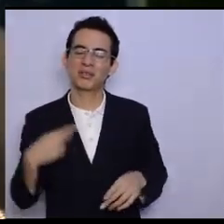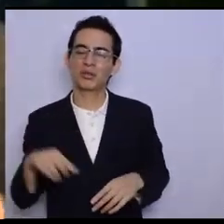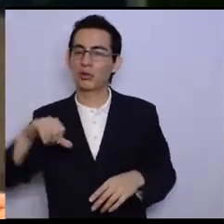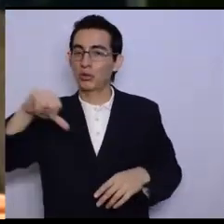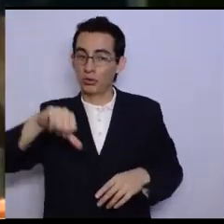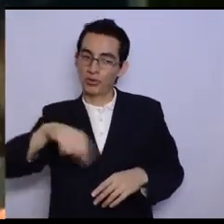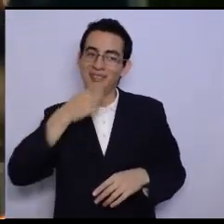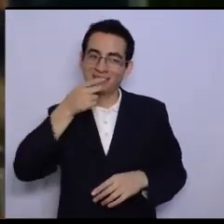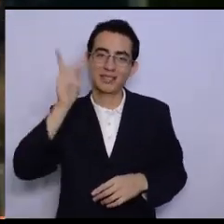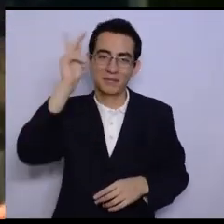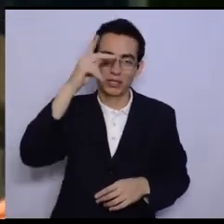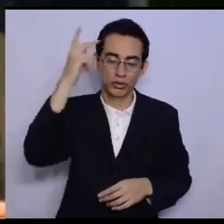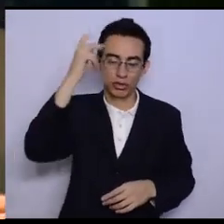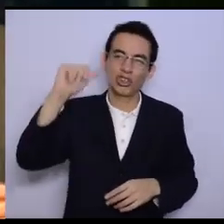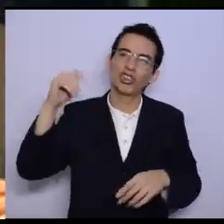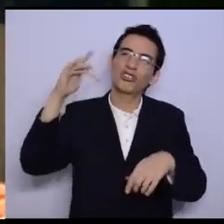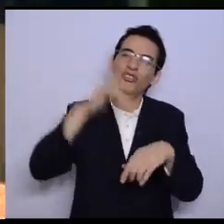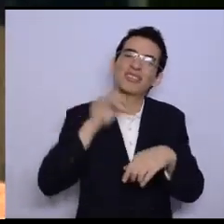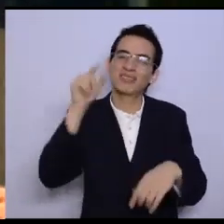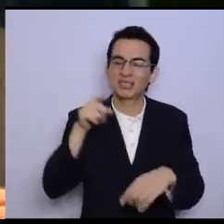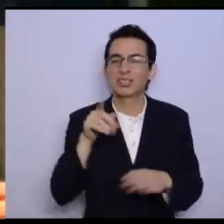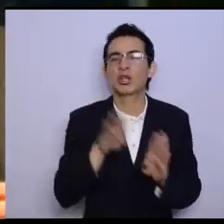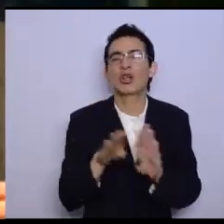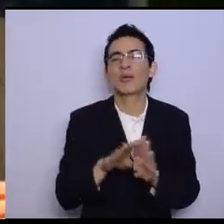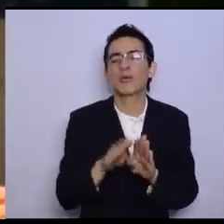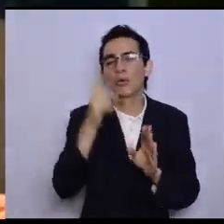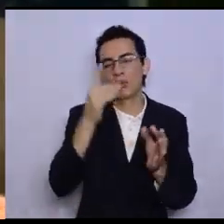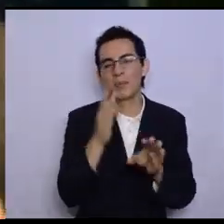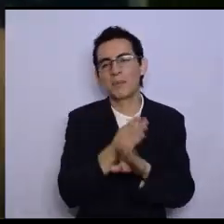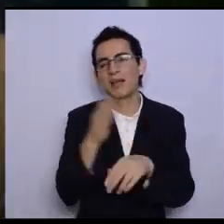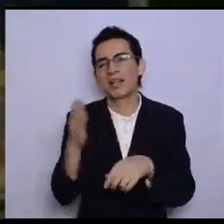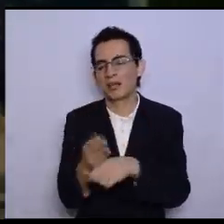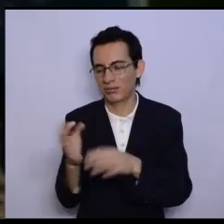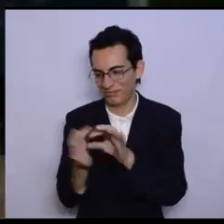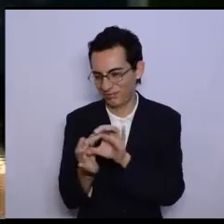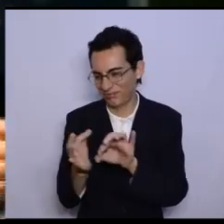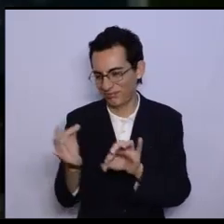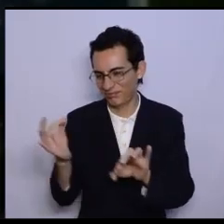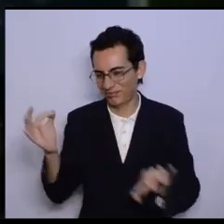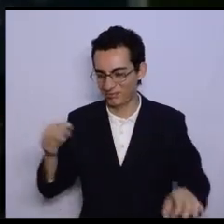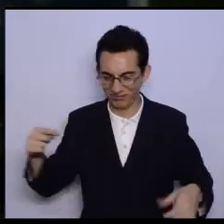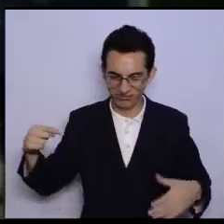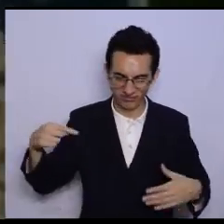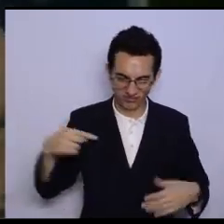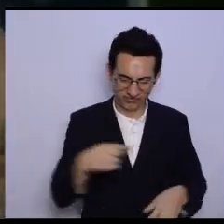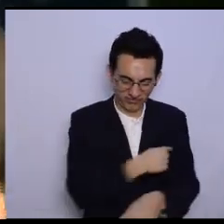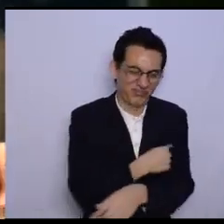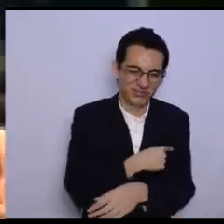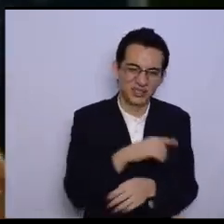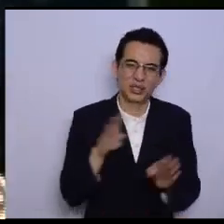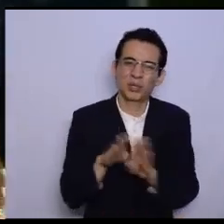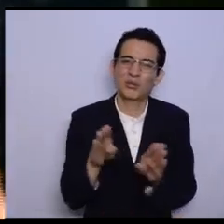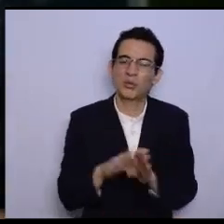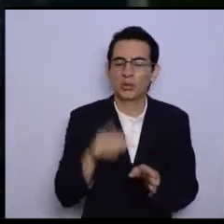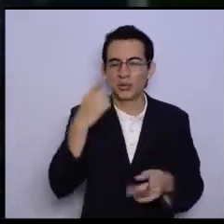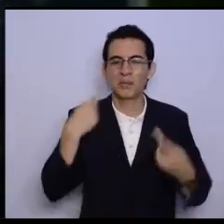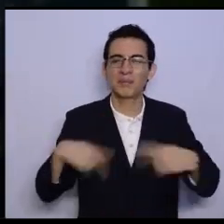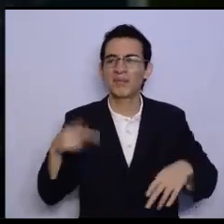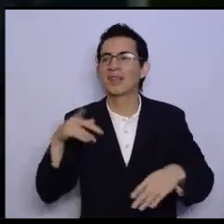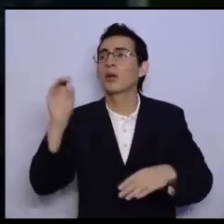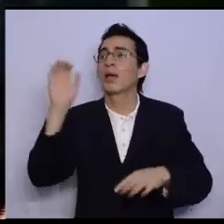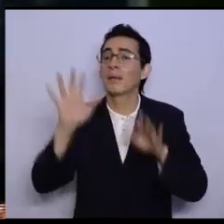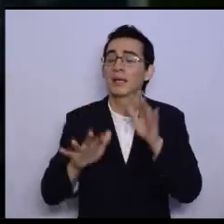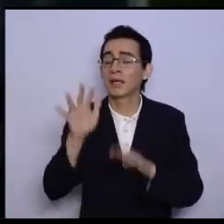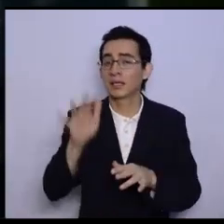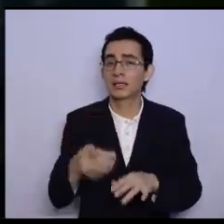más congruentes y aceptadas dentro del cristianismo. Una es de que el aguijón se refiere a las